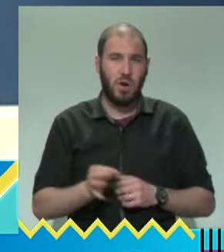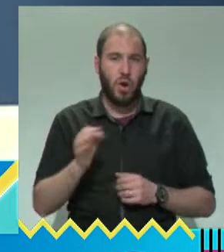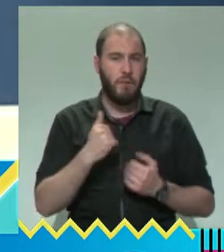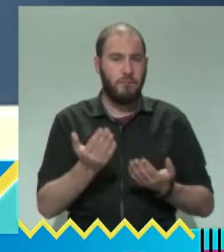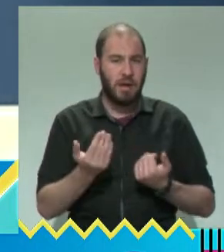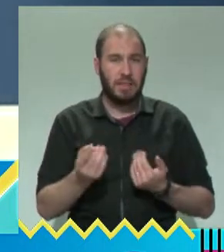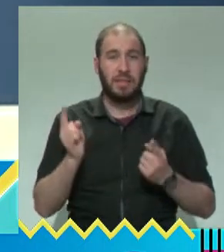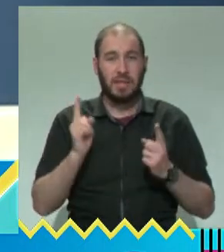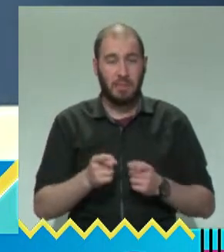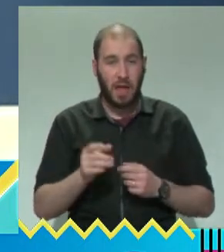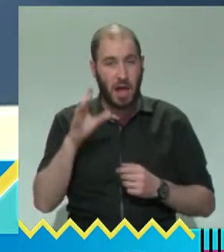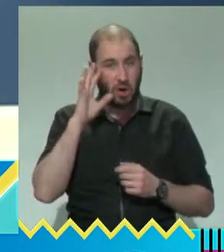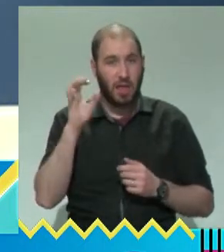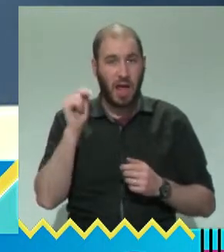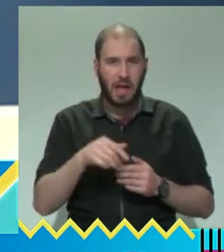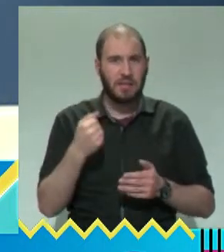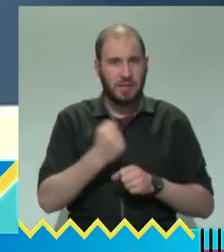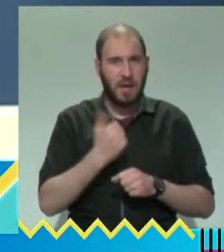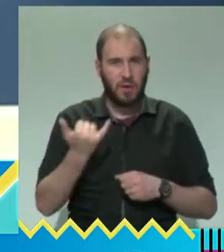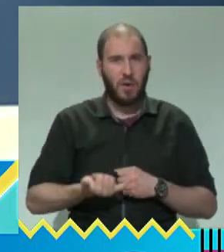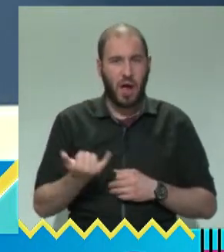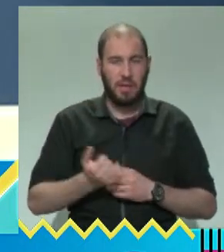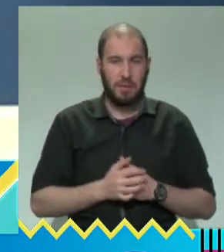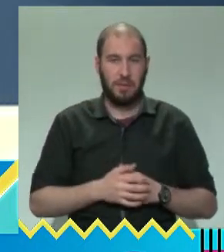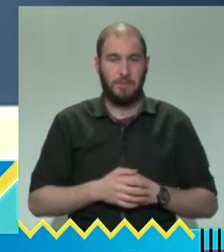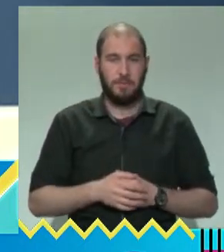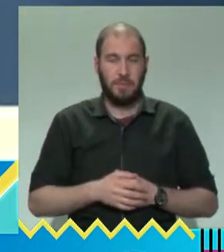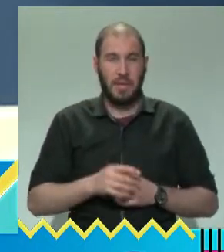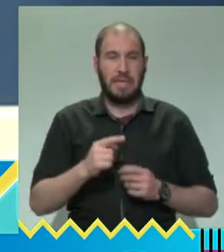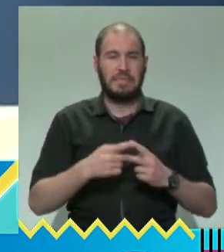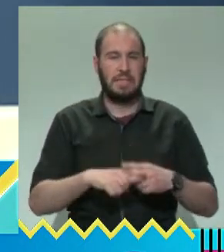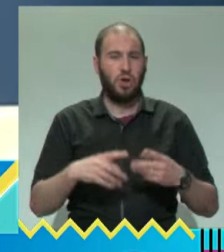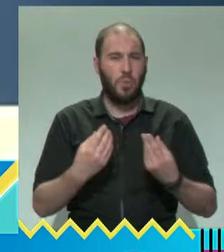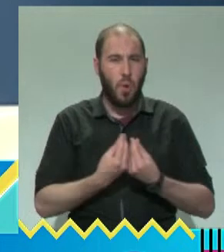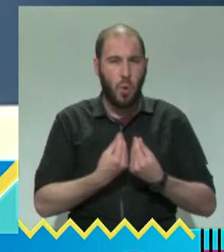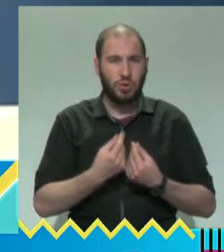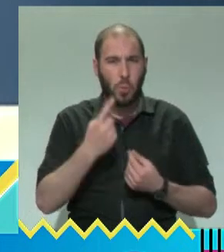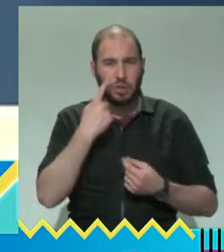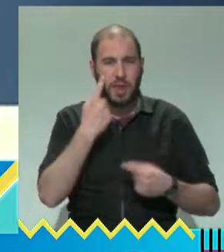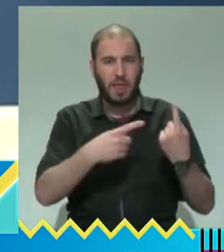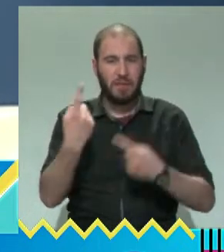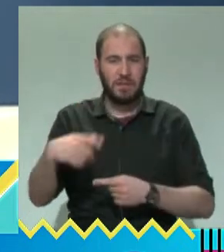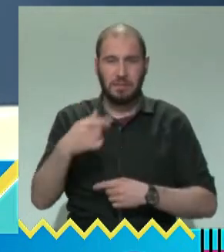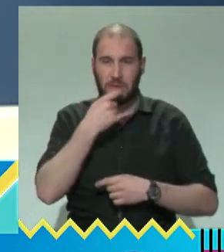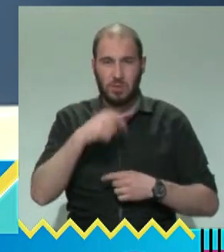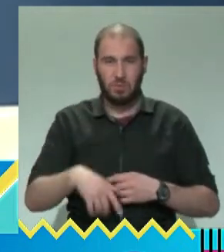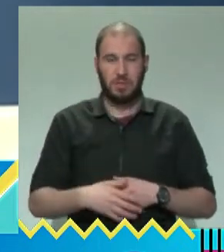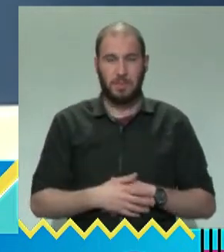faltar, también hay que reconocer que hay un enorme trabajo de muchísimos técnicos en distintos municipios de la